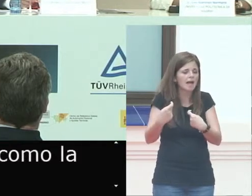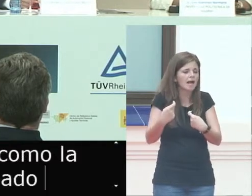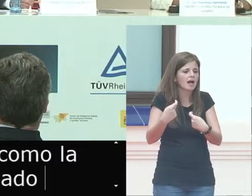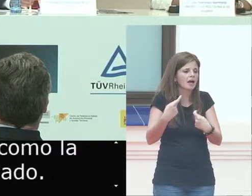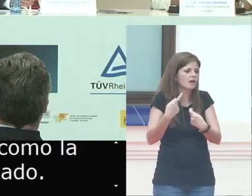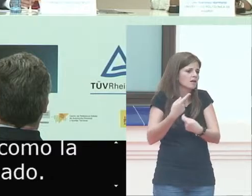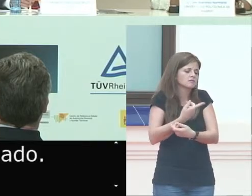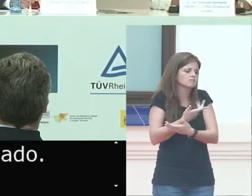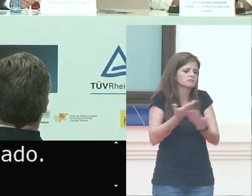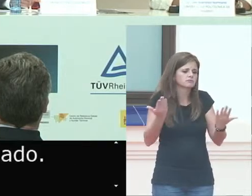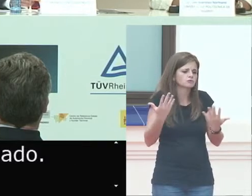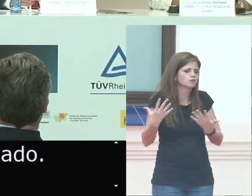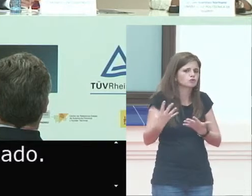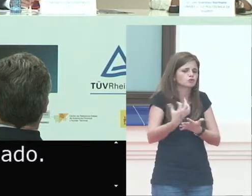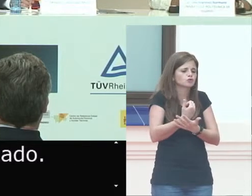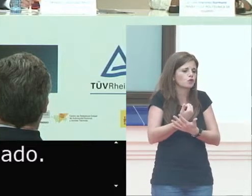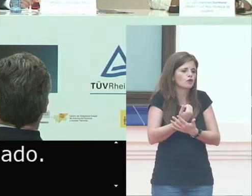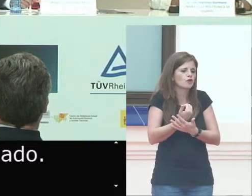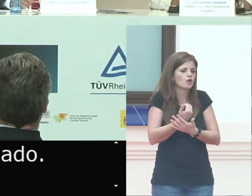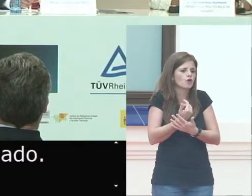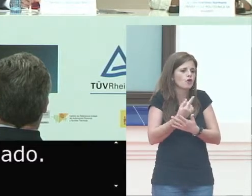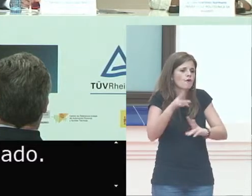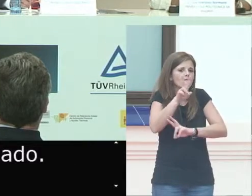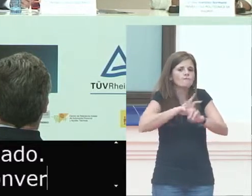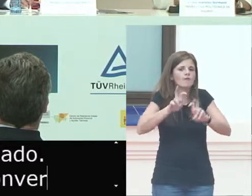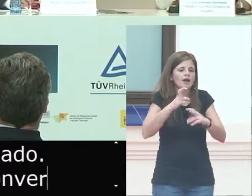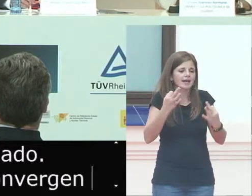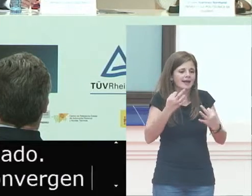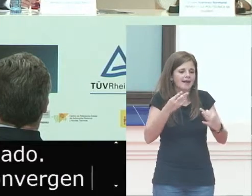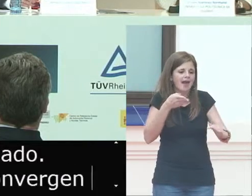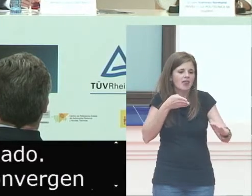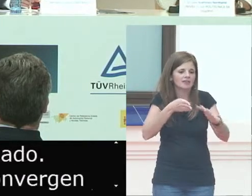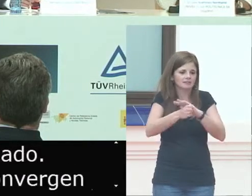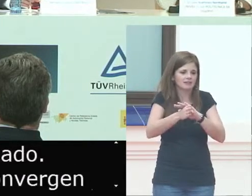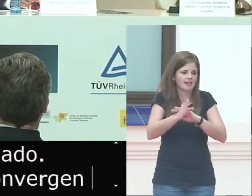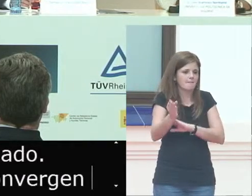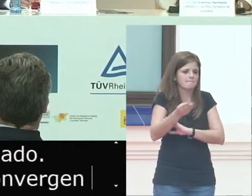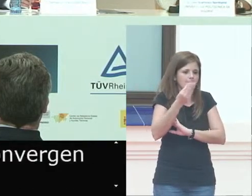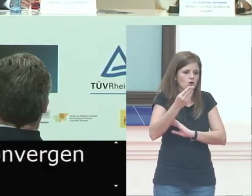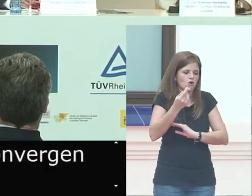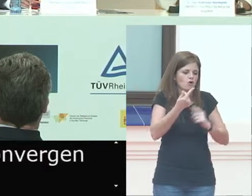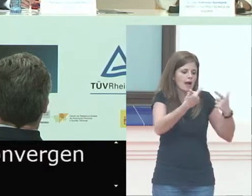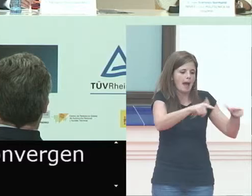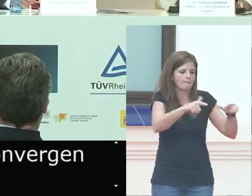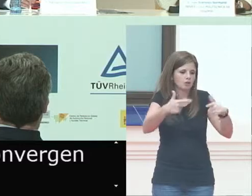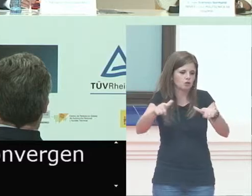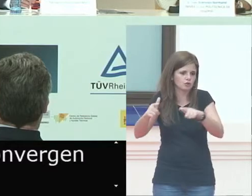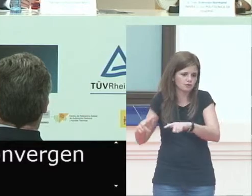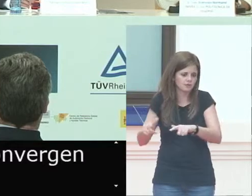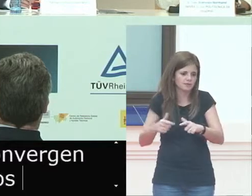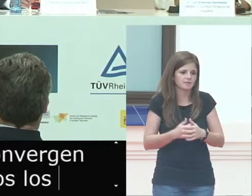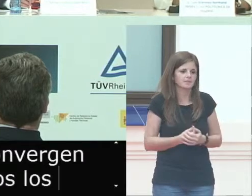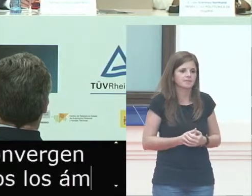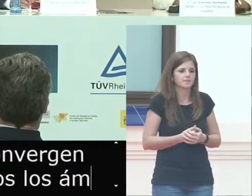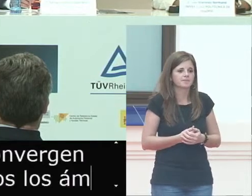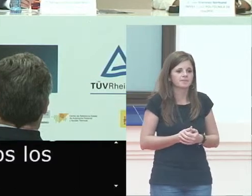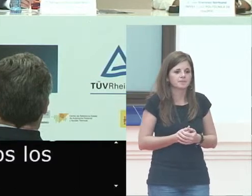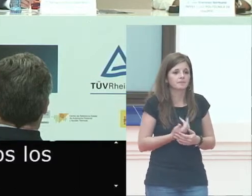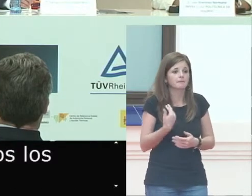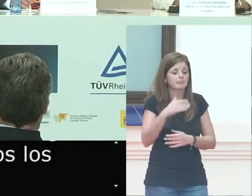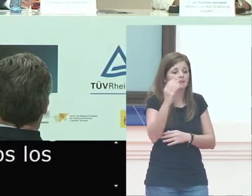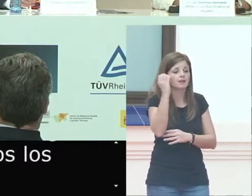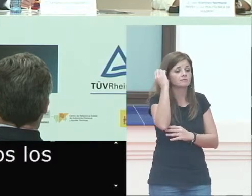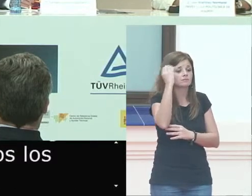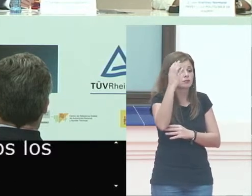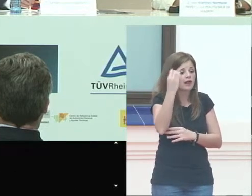todos ellos convergen hacia una mayor accesibilidad en todos los ámbitos y en todos los sectores. Durante las jornadas que hemos estado